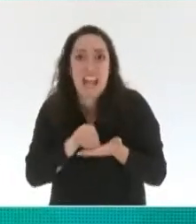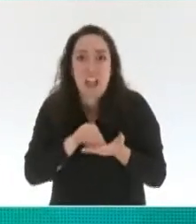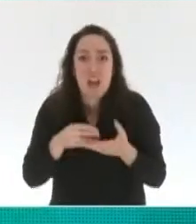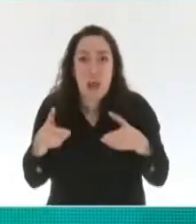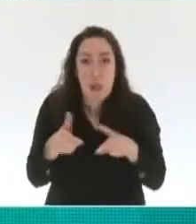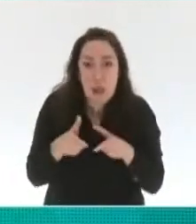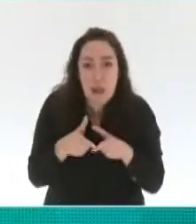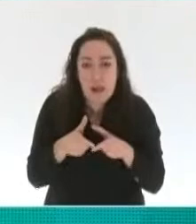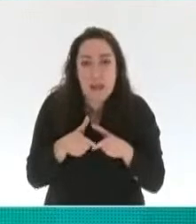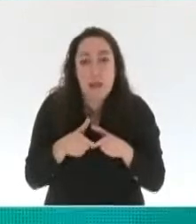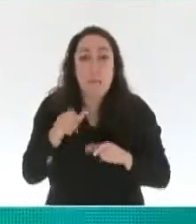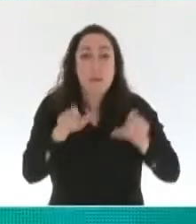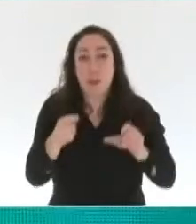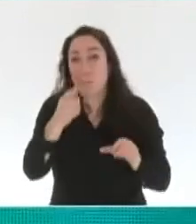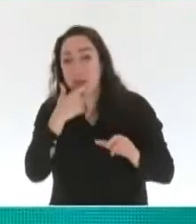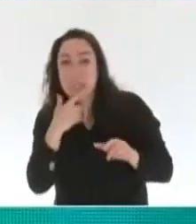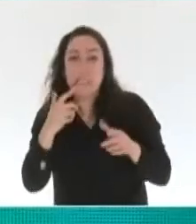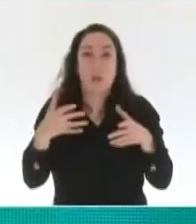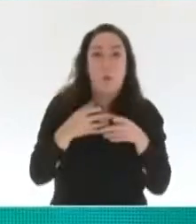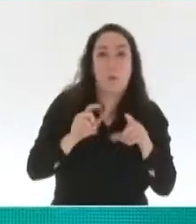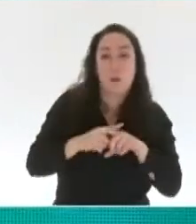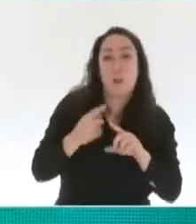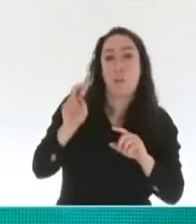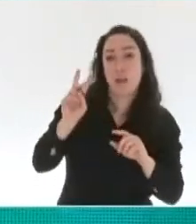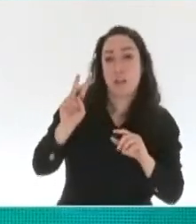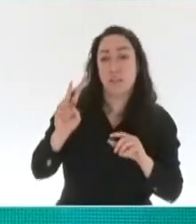está integrado por macristas y